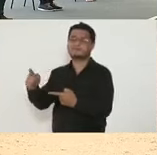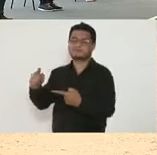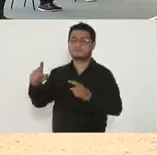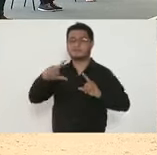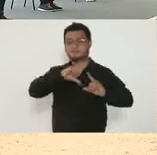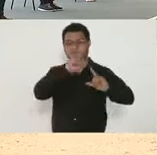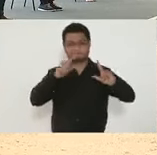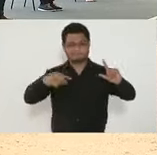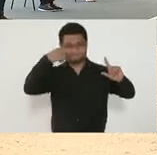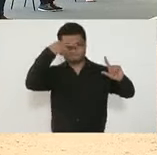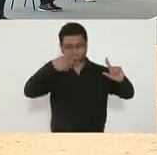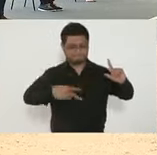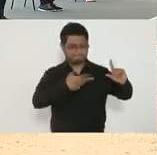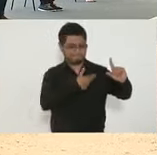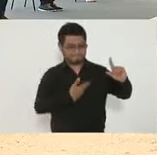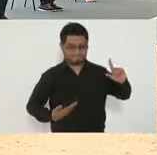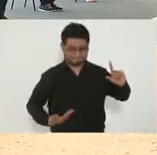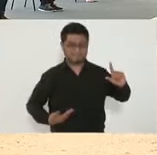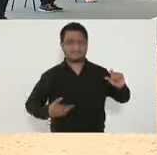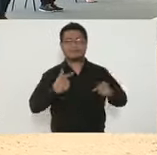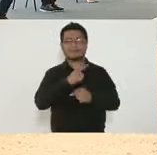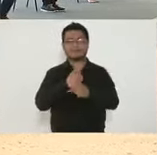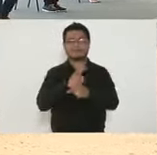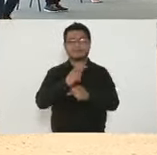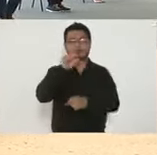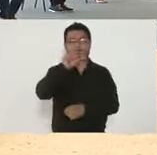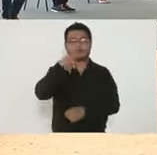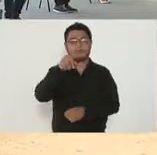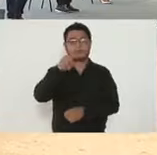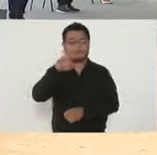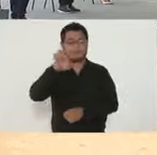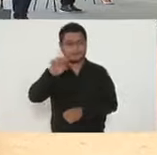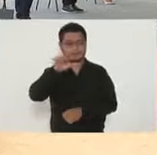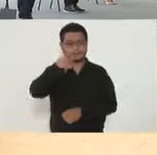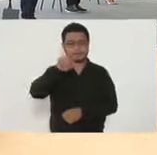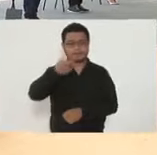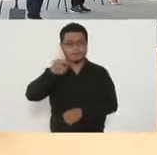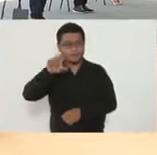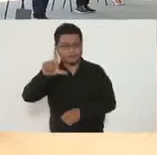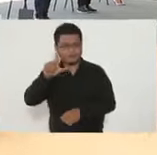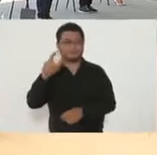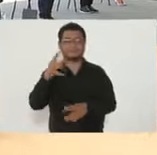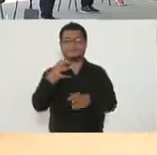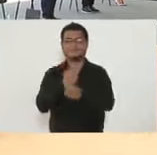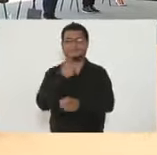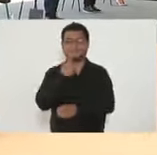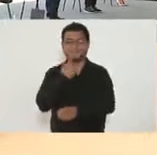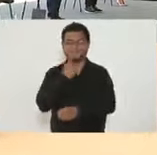Unidos Mexicanos, licenciado Andrés Manuel López Obrador.